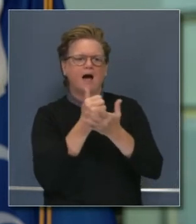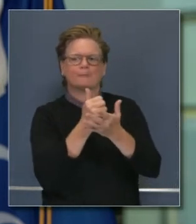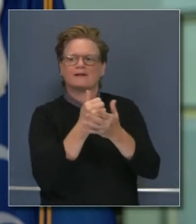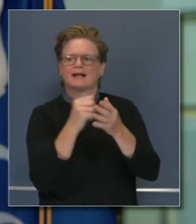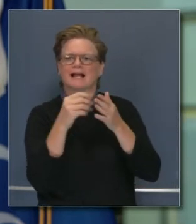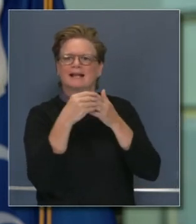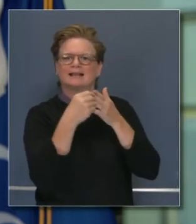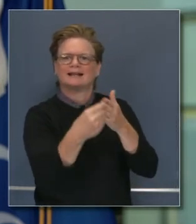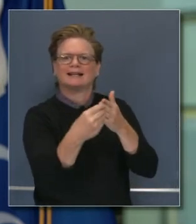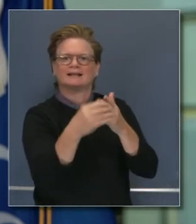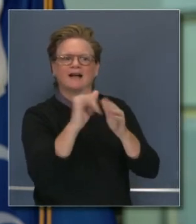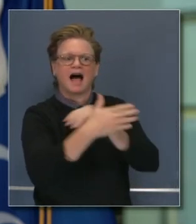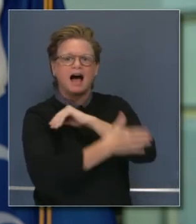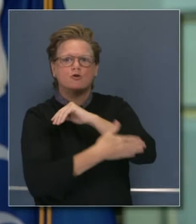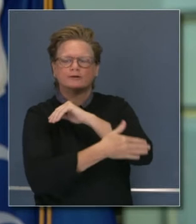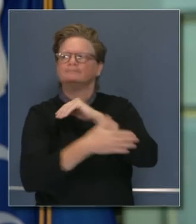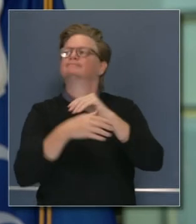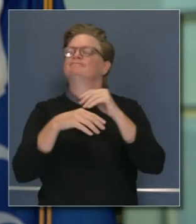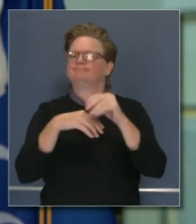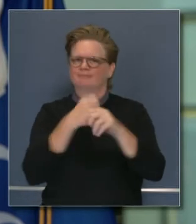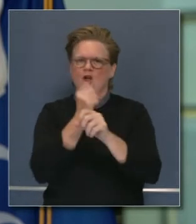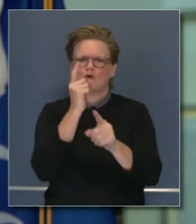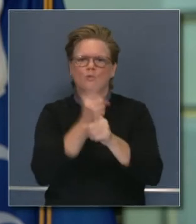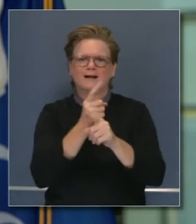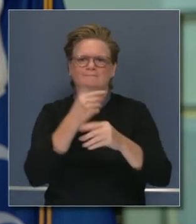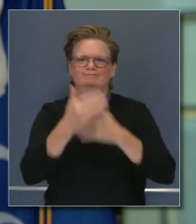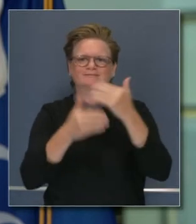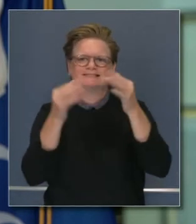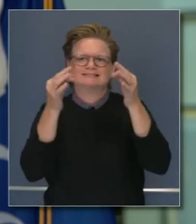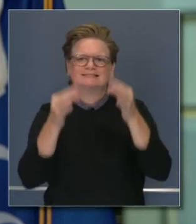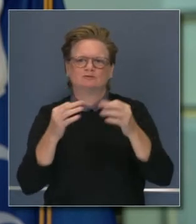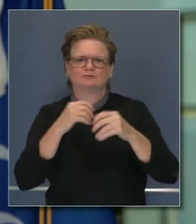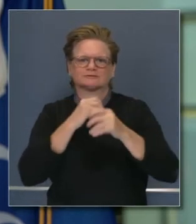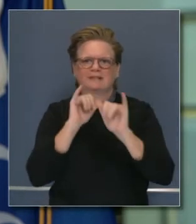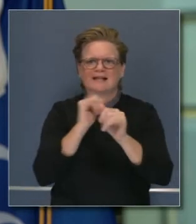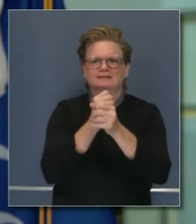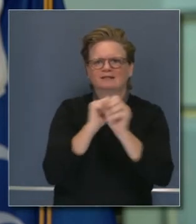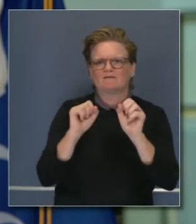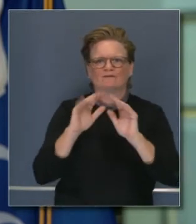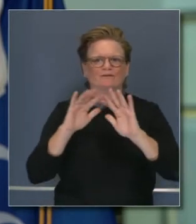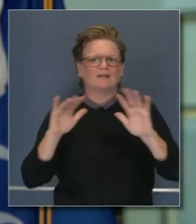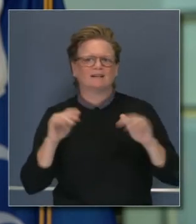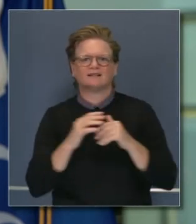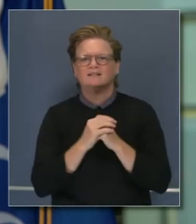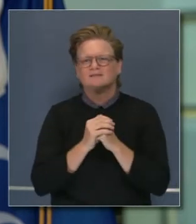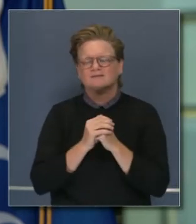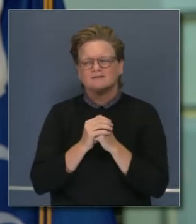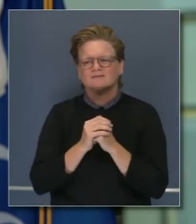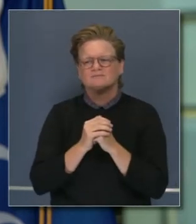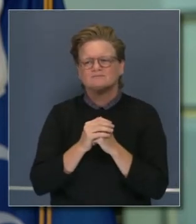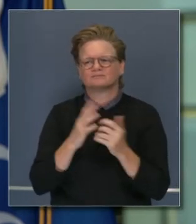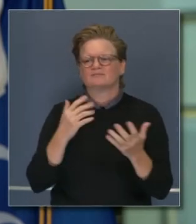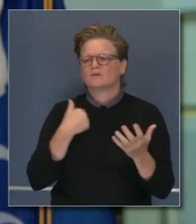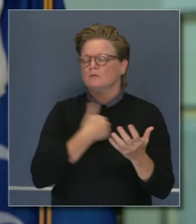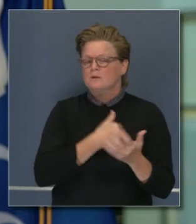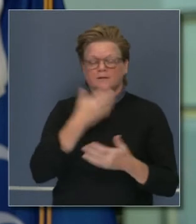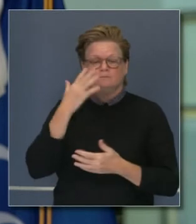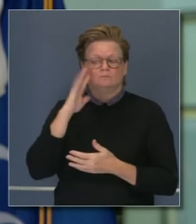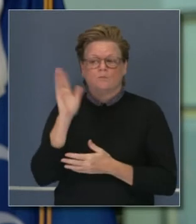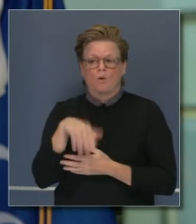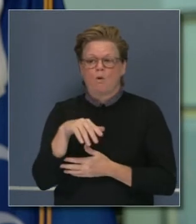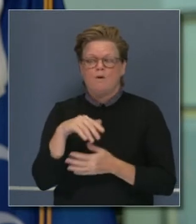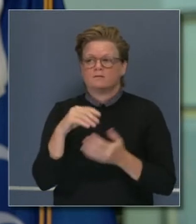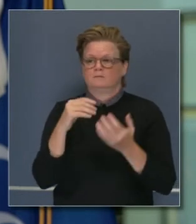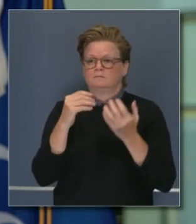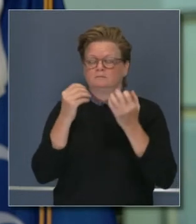de hospitalización. Así que escogimos estas dos mediciones como indicadores tempranas que toman en cuenta